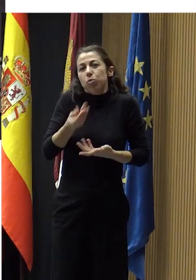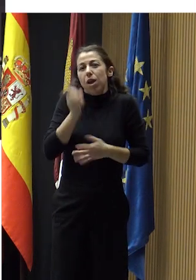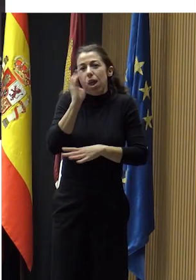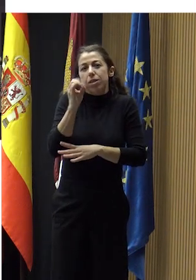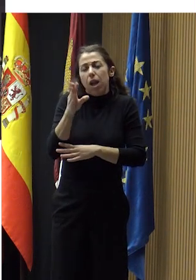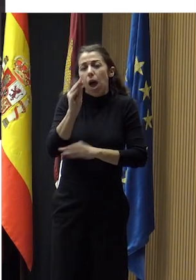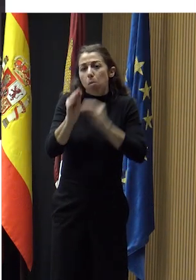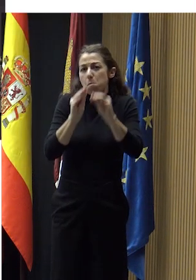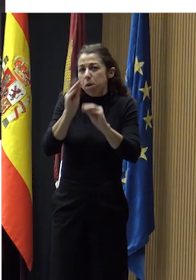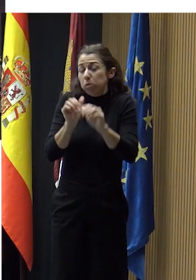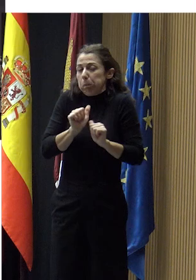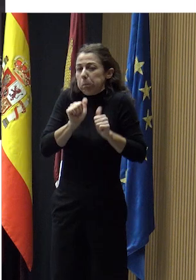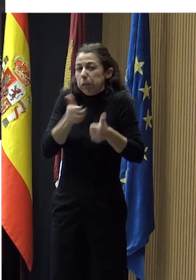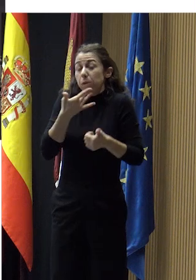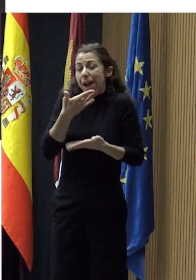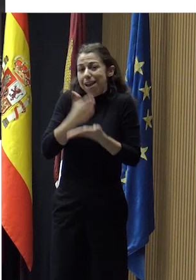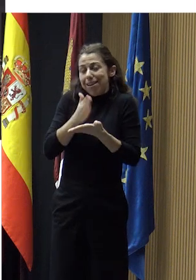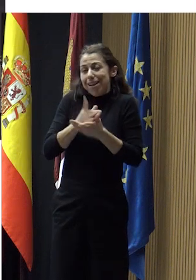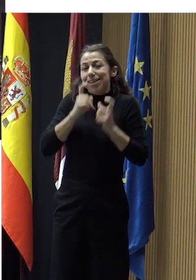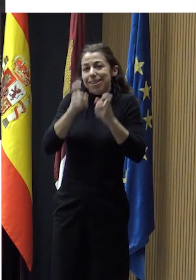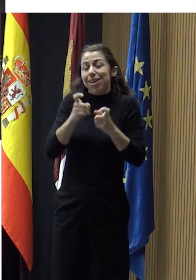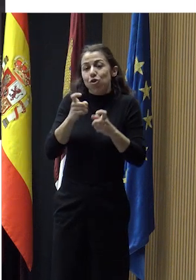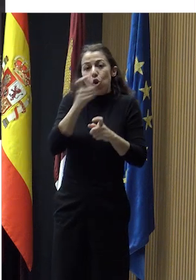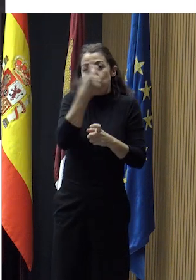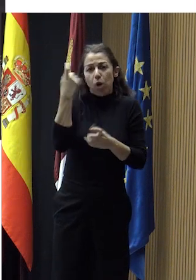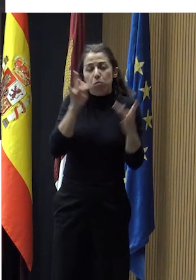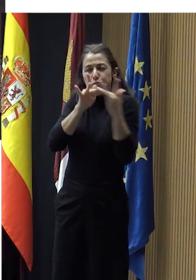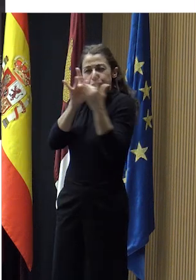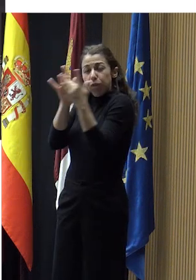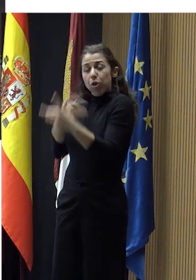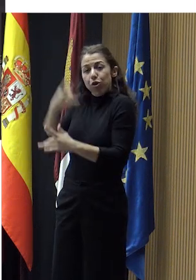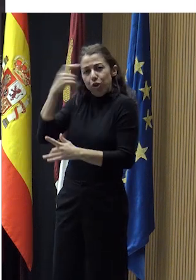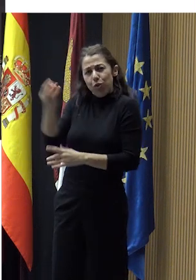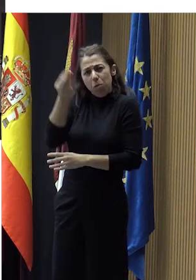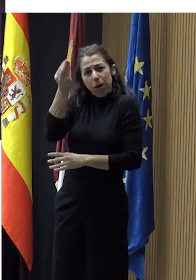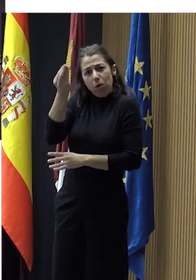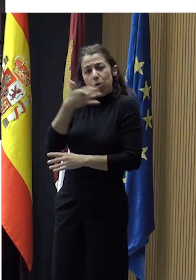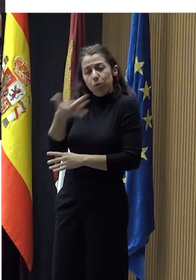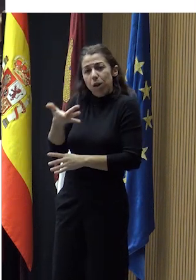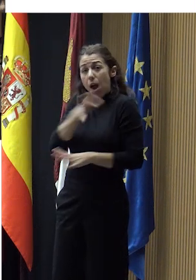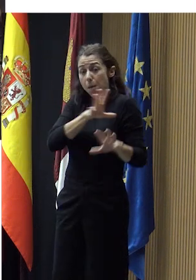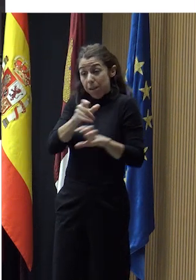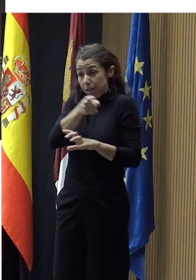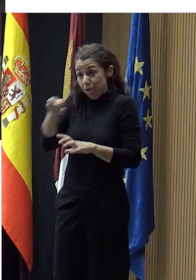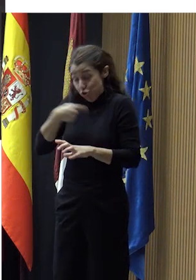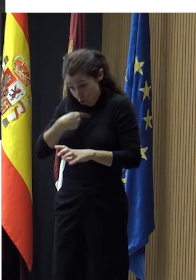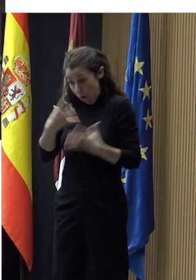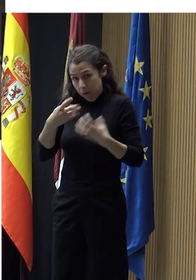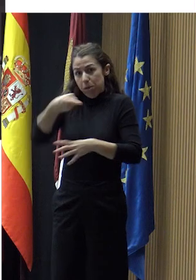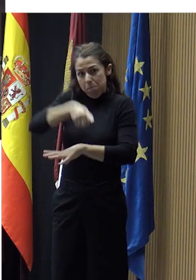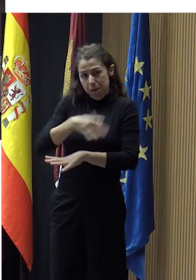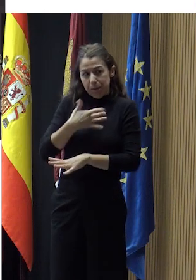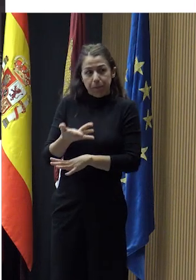charlas a preguntas. Me gusta, de hecho, en clase intento interactuar mucho con mis alumnos porque creo que es como mejor aprenden ellos y yo también,